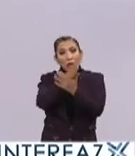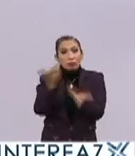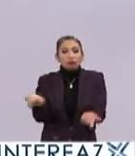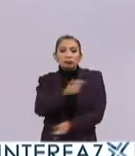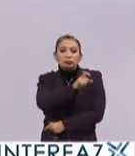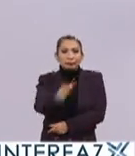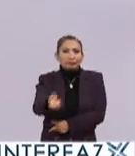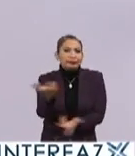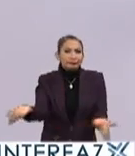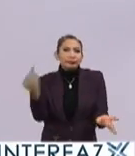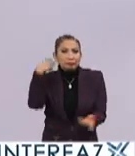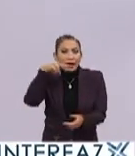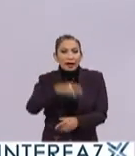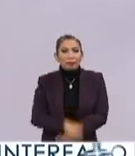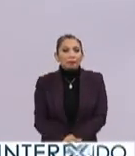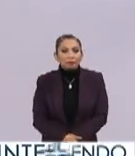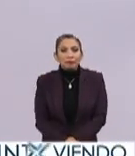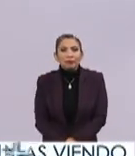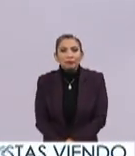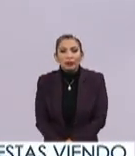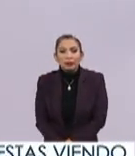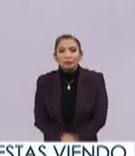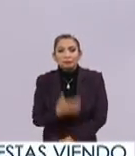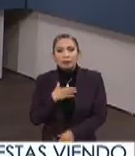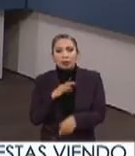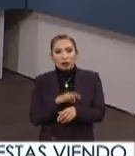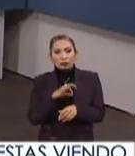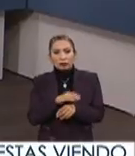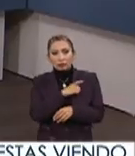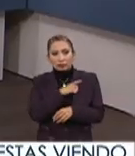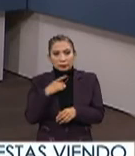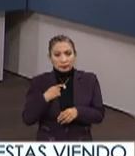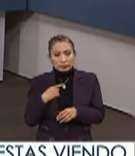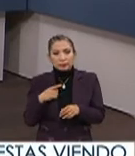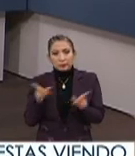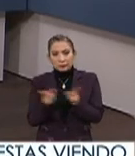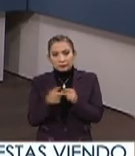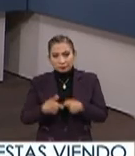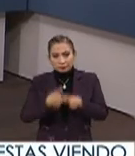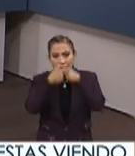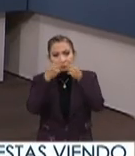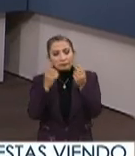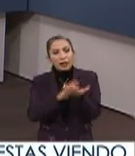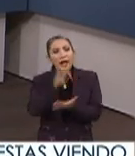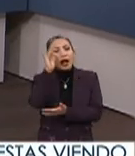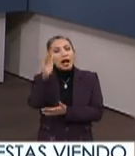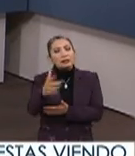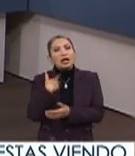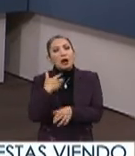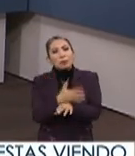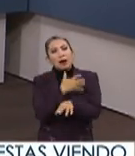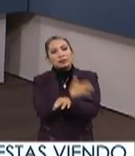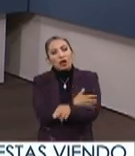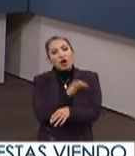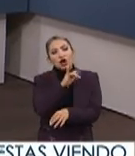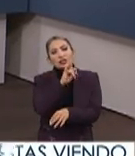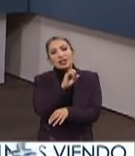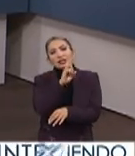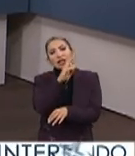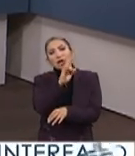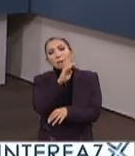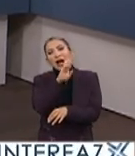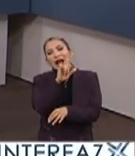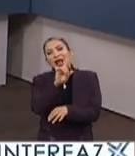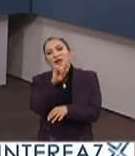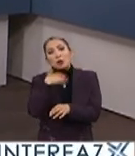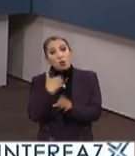le damos sus viáticos. Muy bien, doctor. Tenemos que hacer una pausa. Le agradecemos mucho que haya estado con nosotros, doctor José Sergio